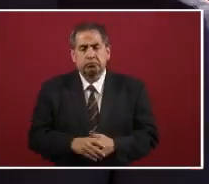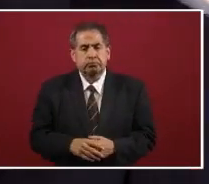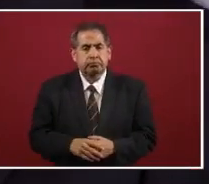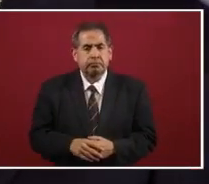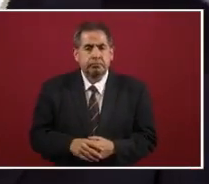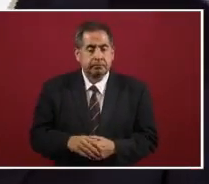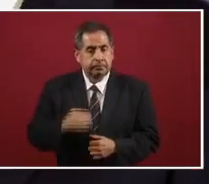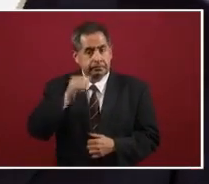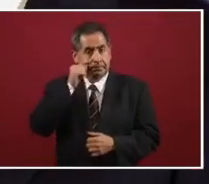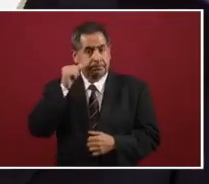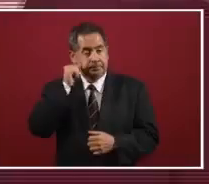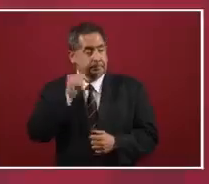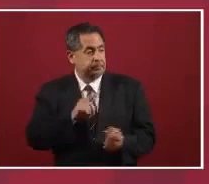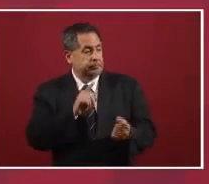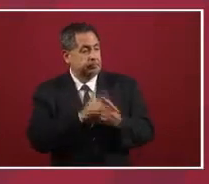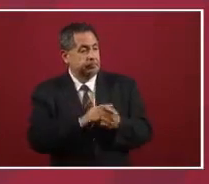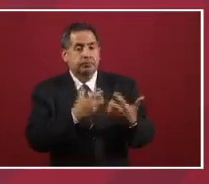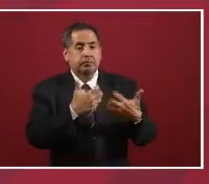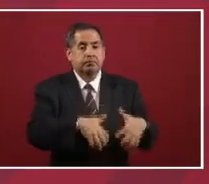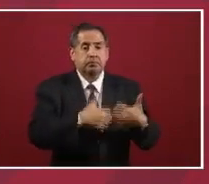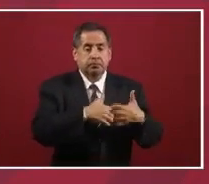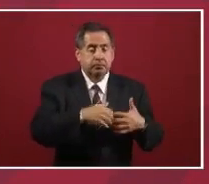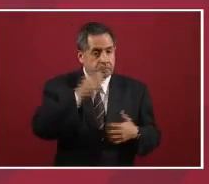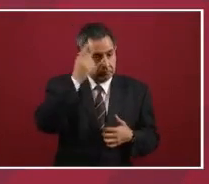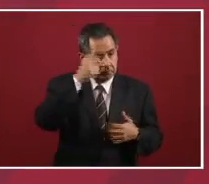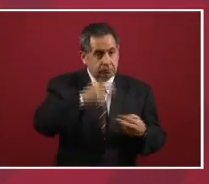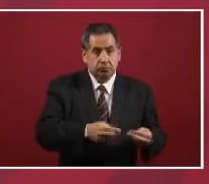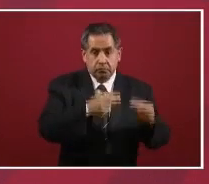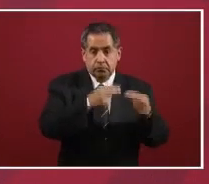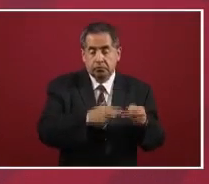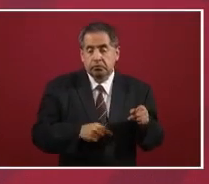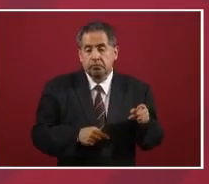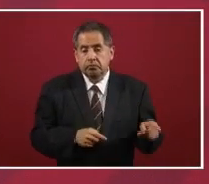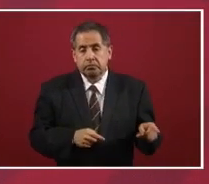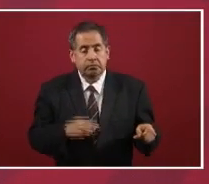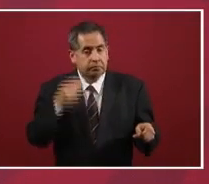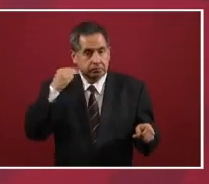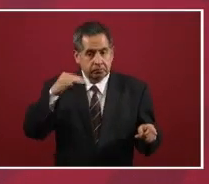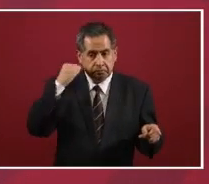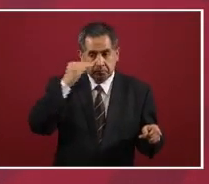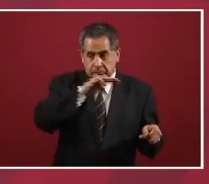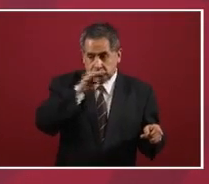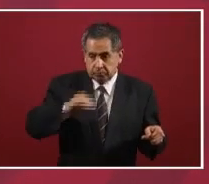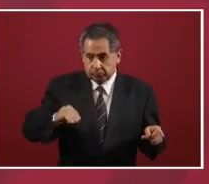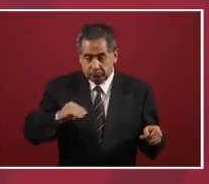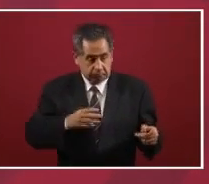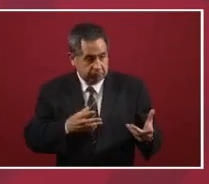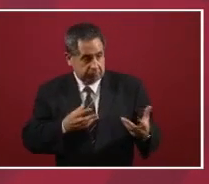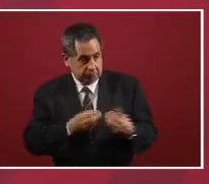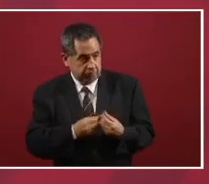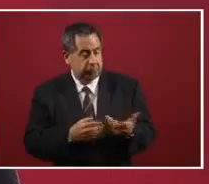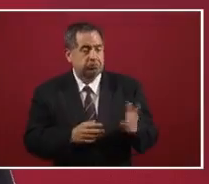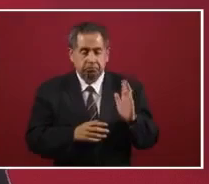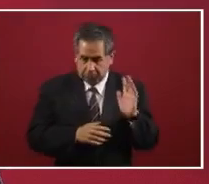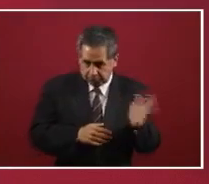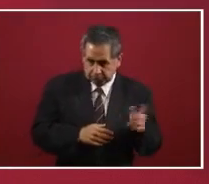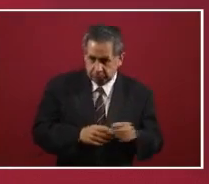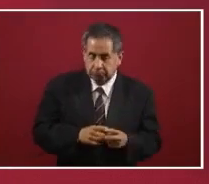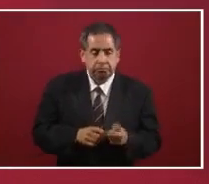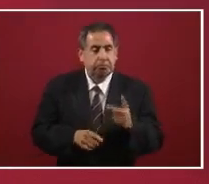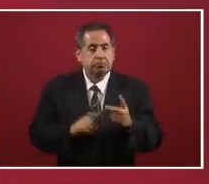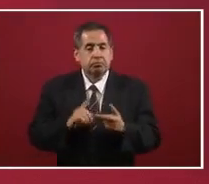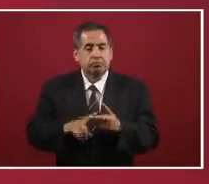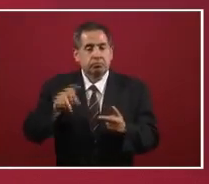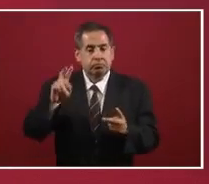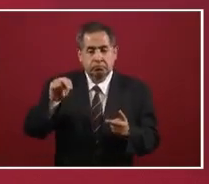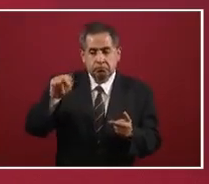con empresarios de Michoacán, ya me reuní con empresarios de